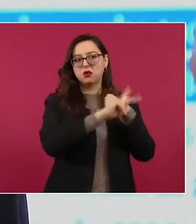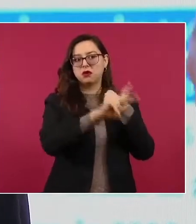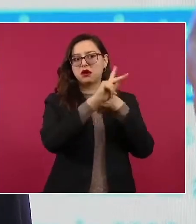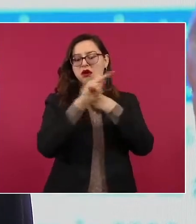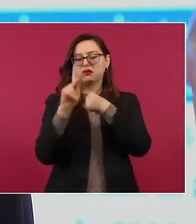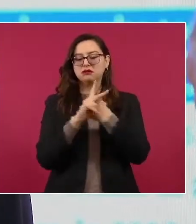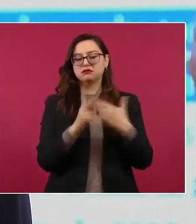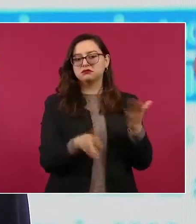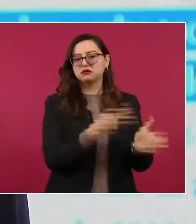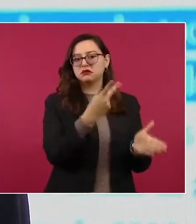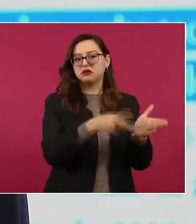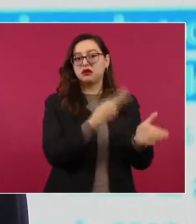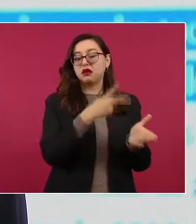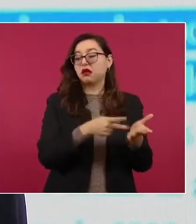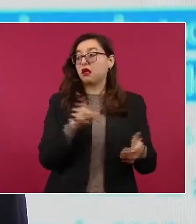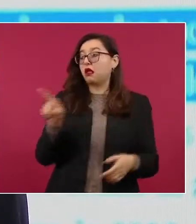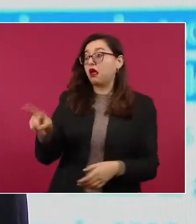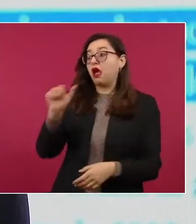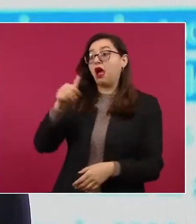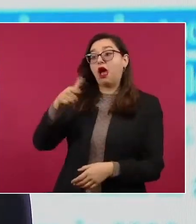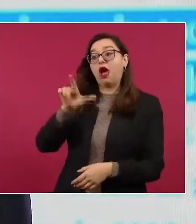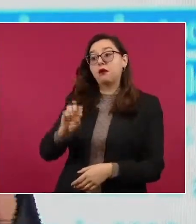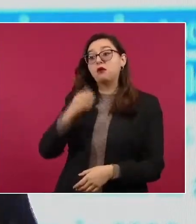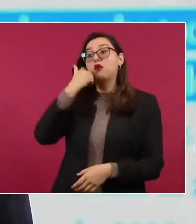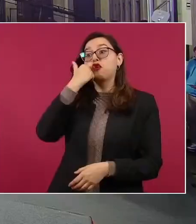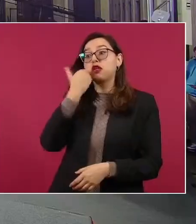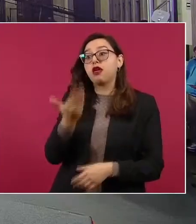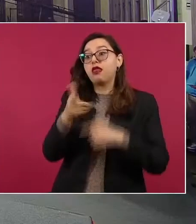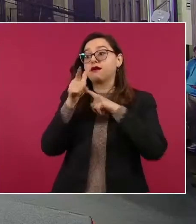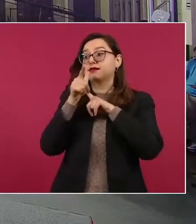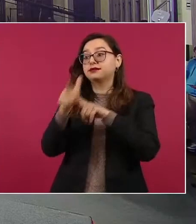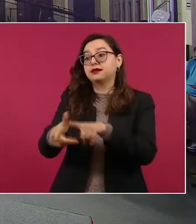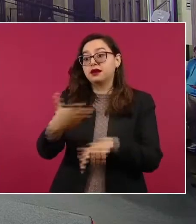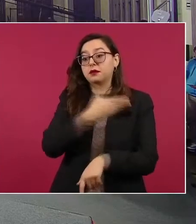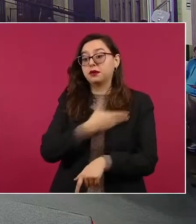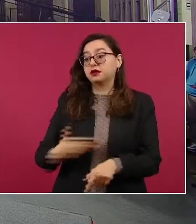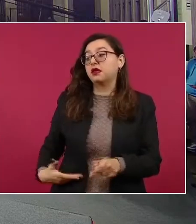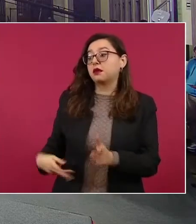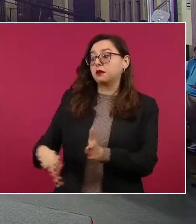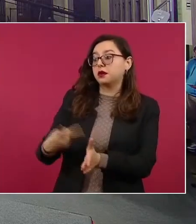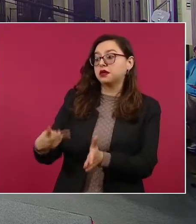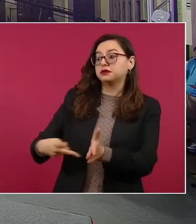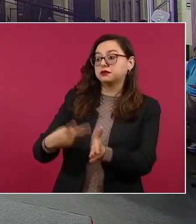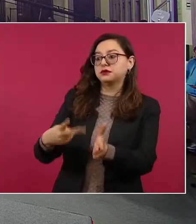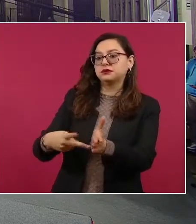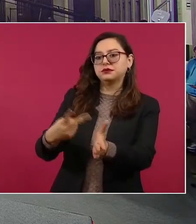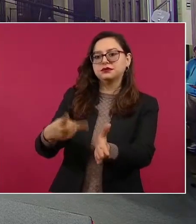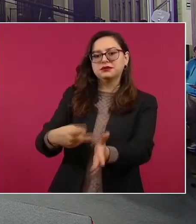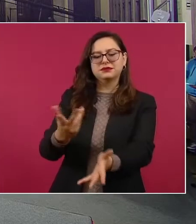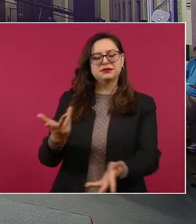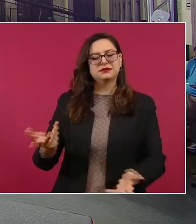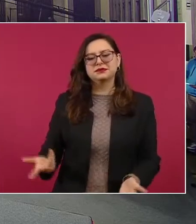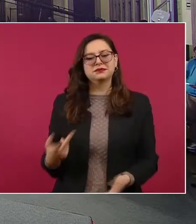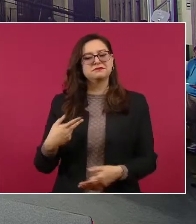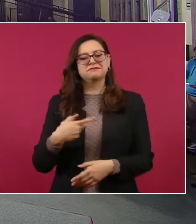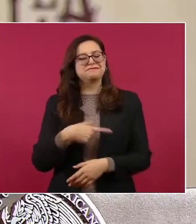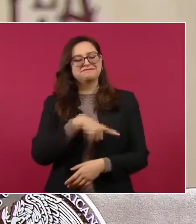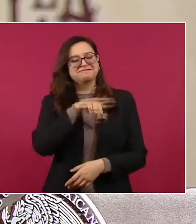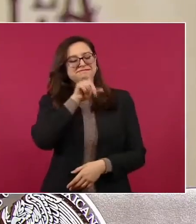desprestigiar al presidente López Obrador por la lucha contra la corrupción, la desigualdad y su